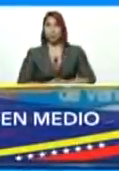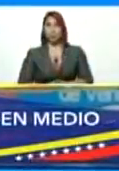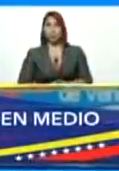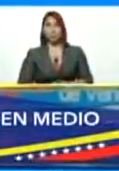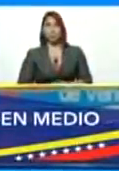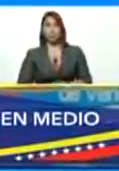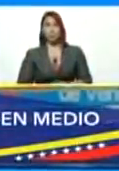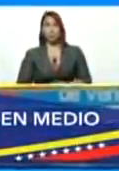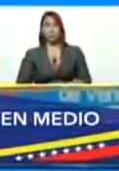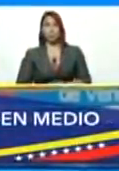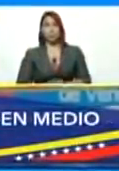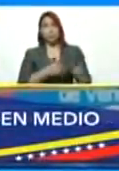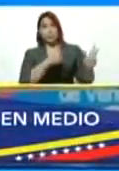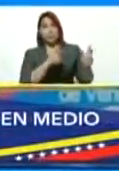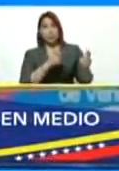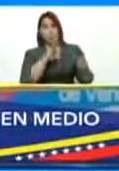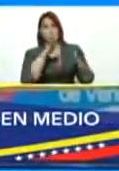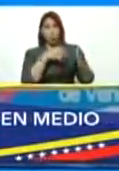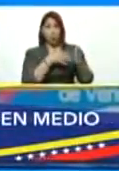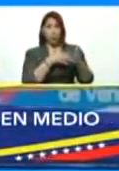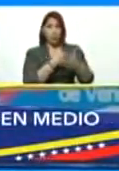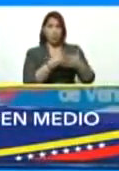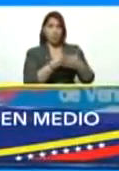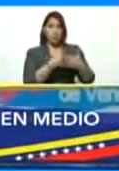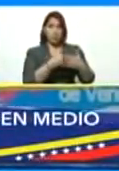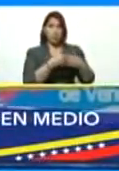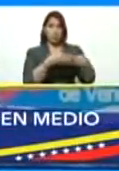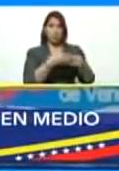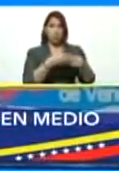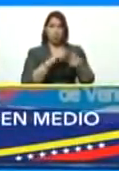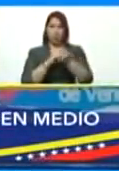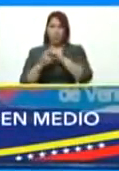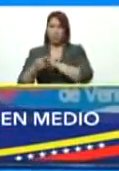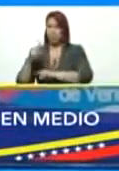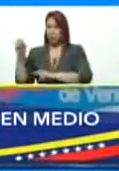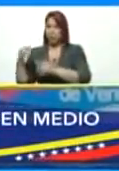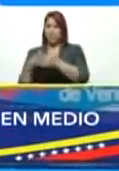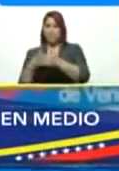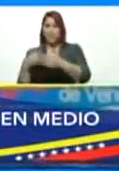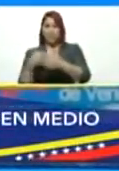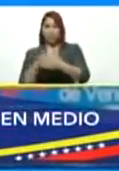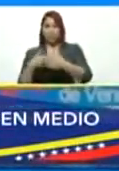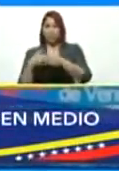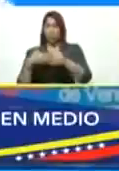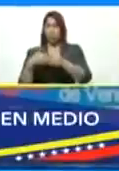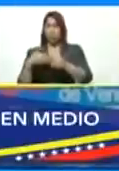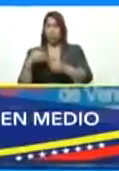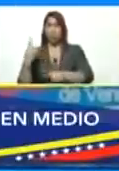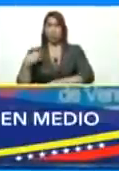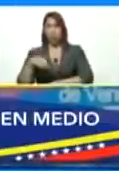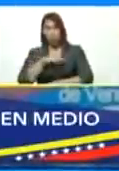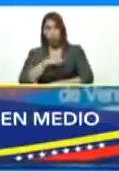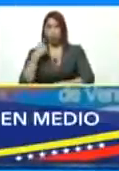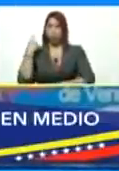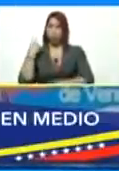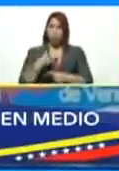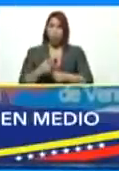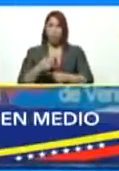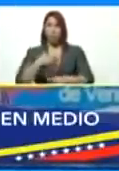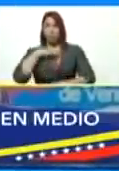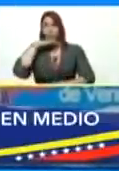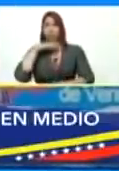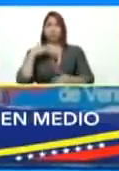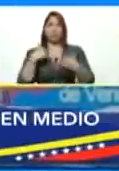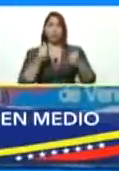ingresaban de 4.000 millones de dólares pasamos a 100 millones y con esos 100 millones tuvimos que cubrir la salud